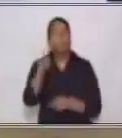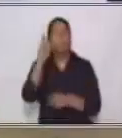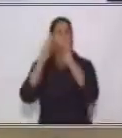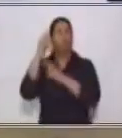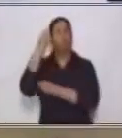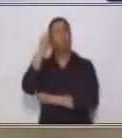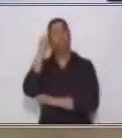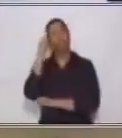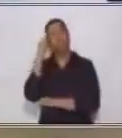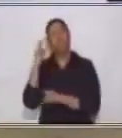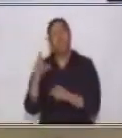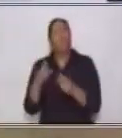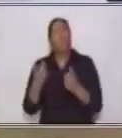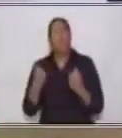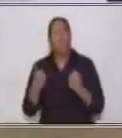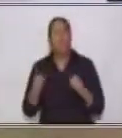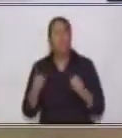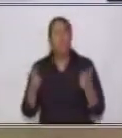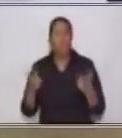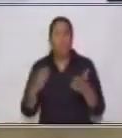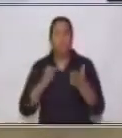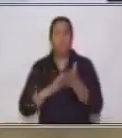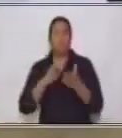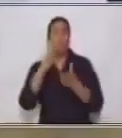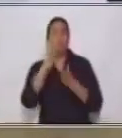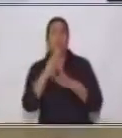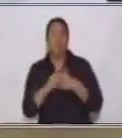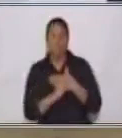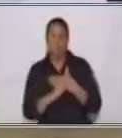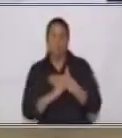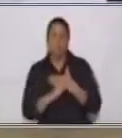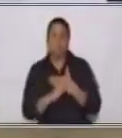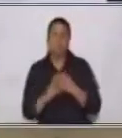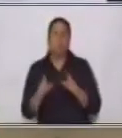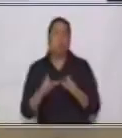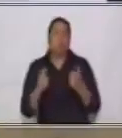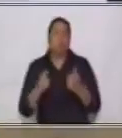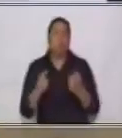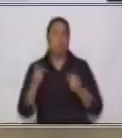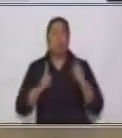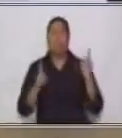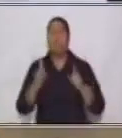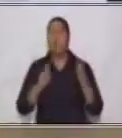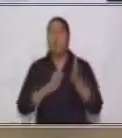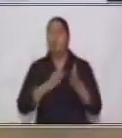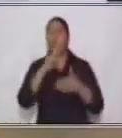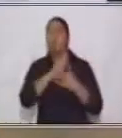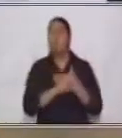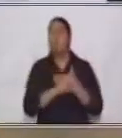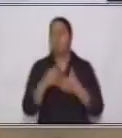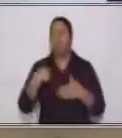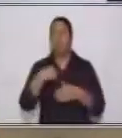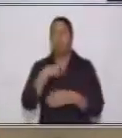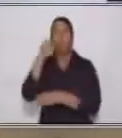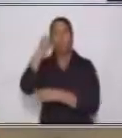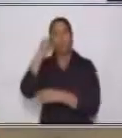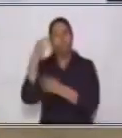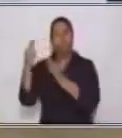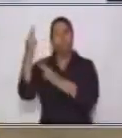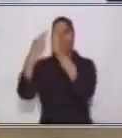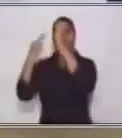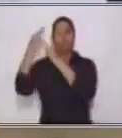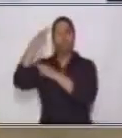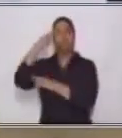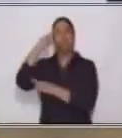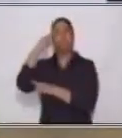¿Cómo crear este tipo de proyectos o qué proyectos se podrían crear? Está haciendo que reflexionemos y quizá